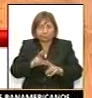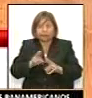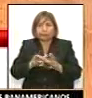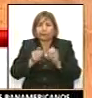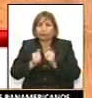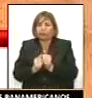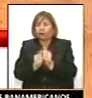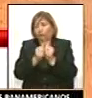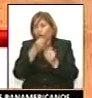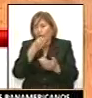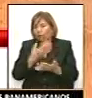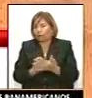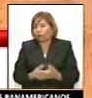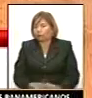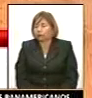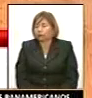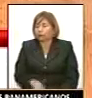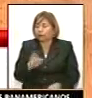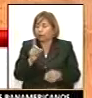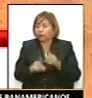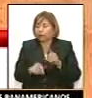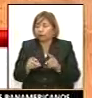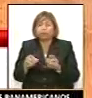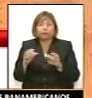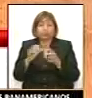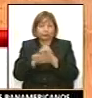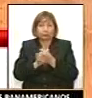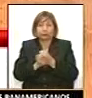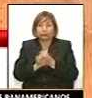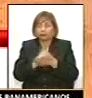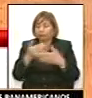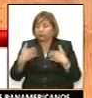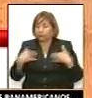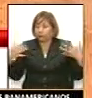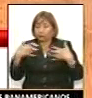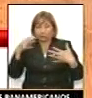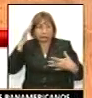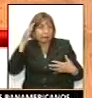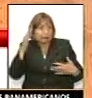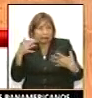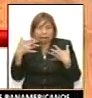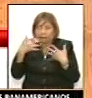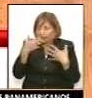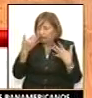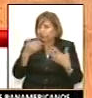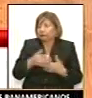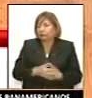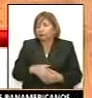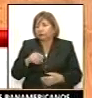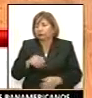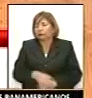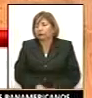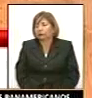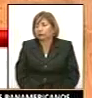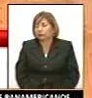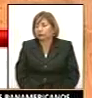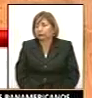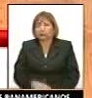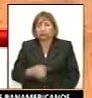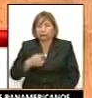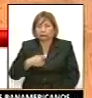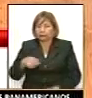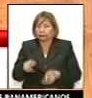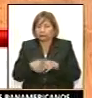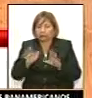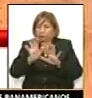llevarnos bien. Algunos colegas hasta ya tienen hasta temor de saludar ya acá. Y todos, hasta yo mismo